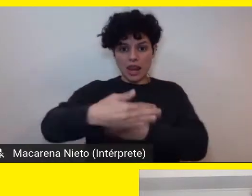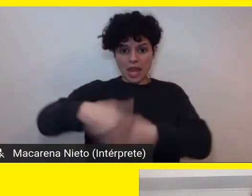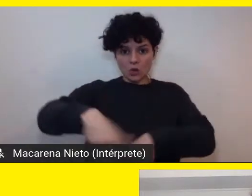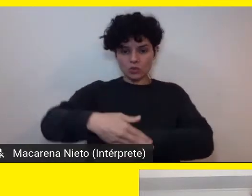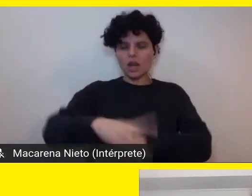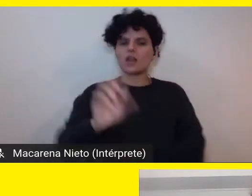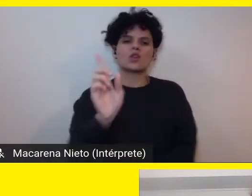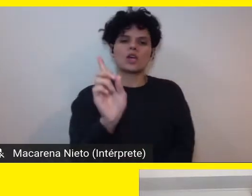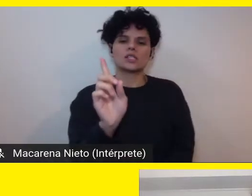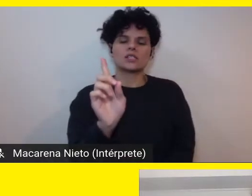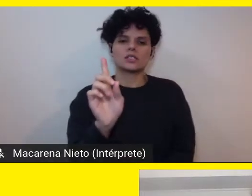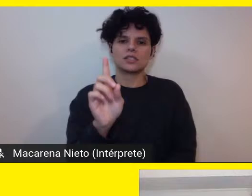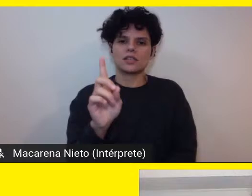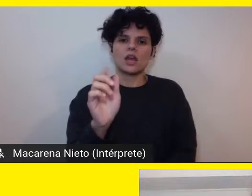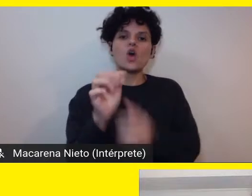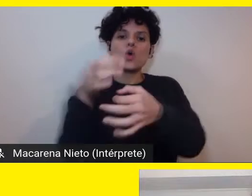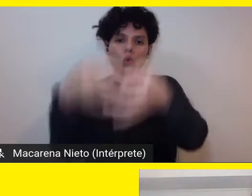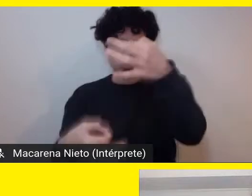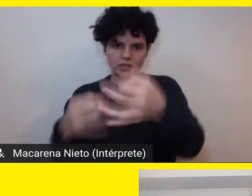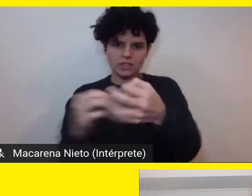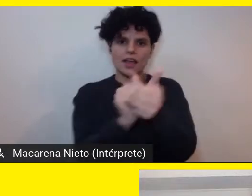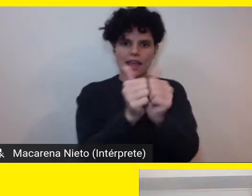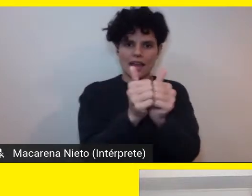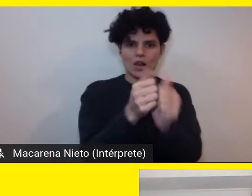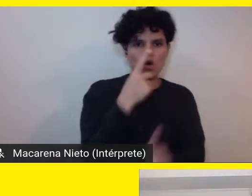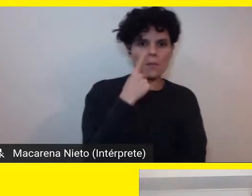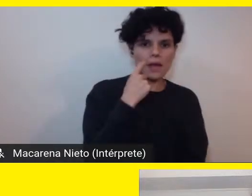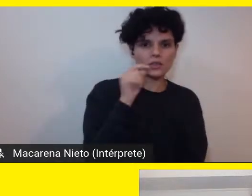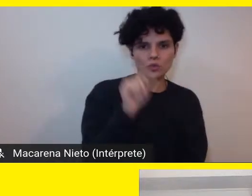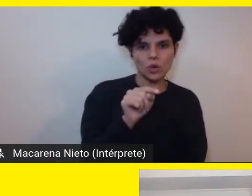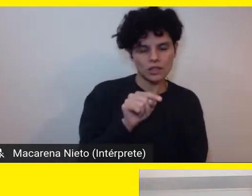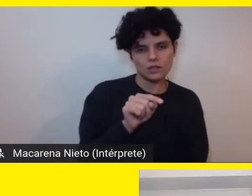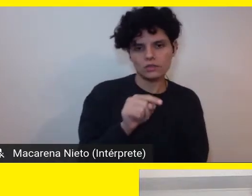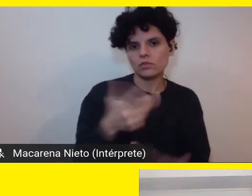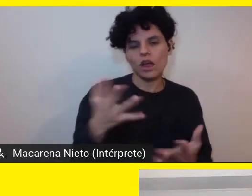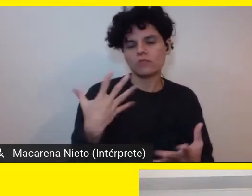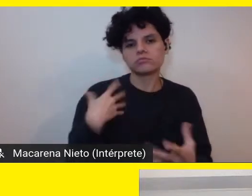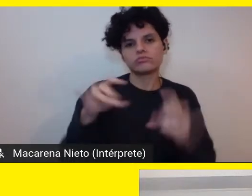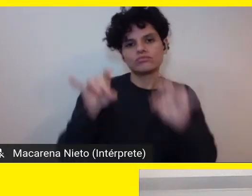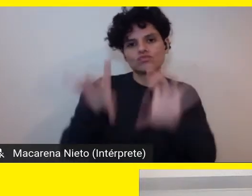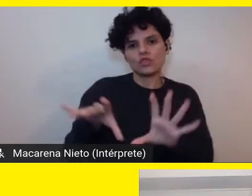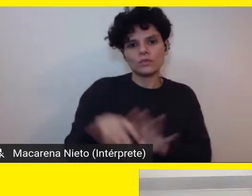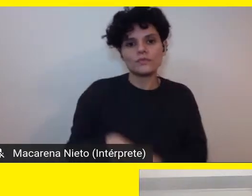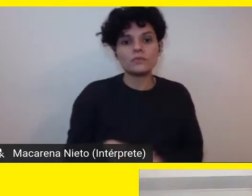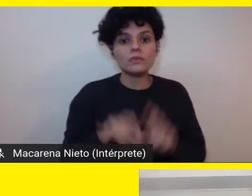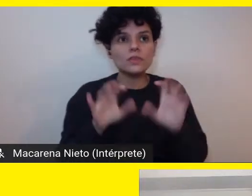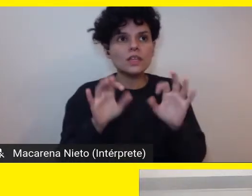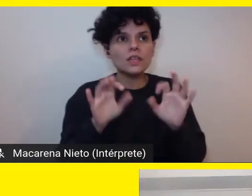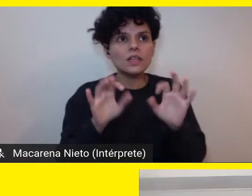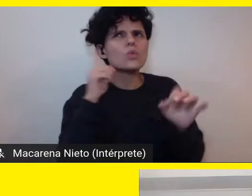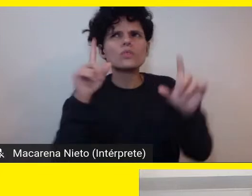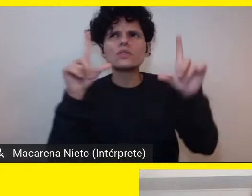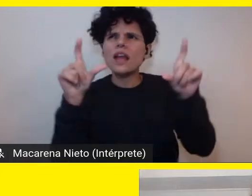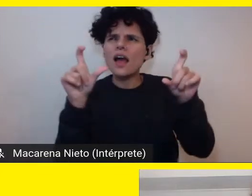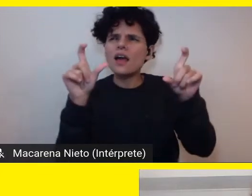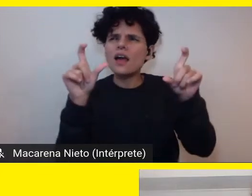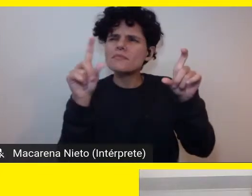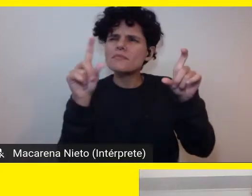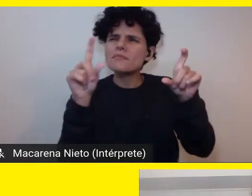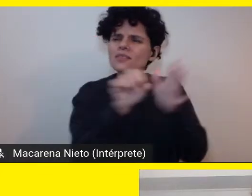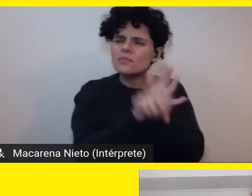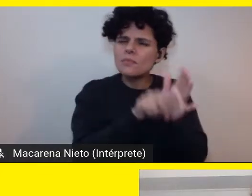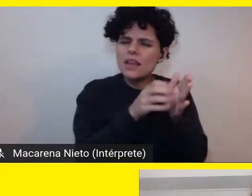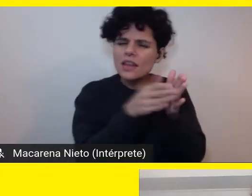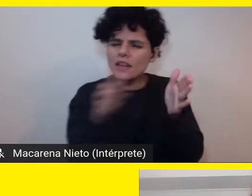el género que tiene es masculino. Hay una imagen en la que se detiene la cinta que me permite aproximar, que creo que es muy simbólica